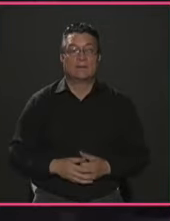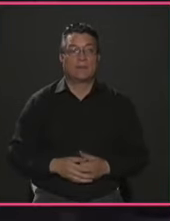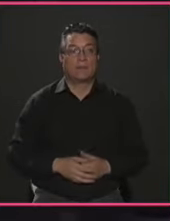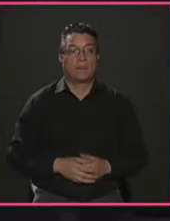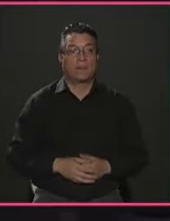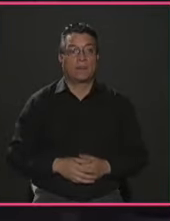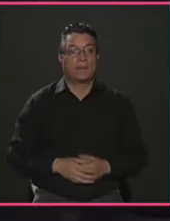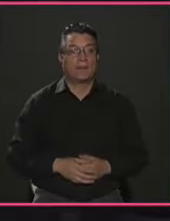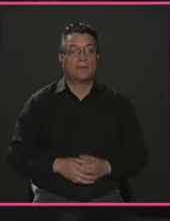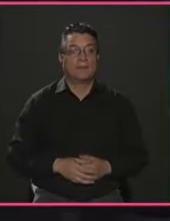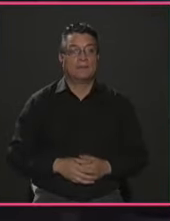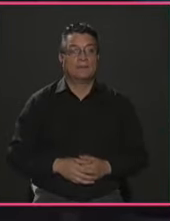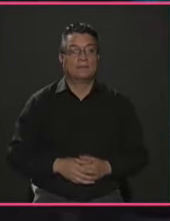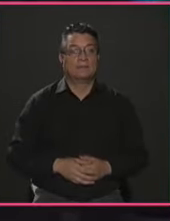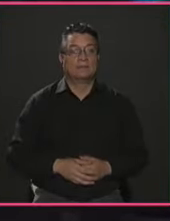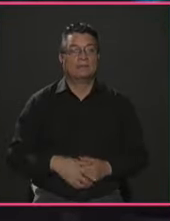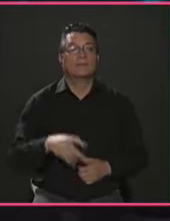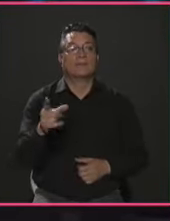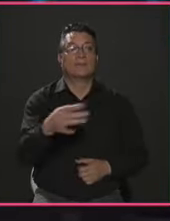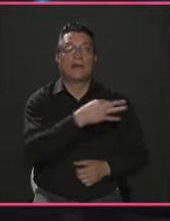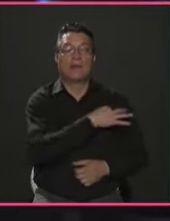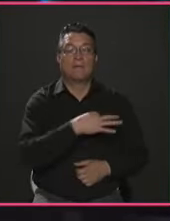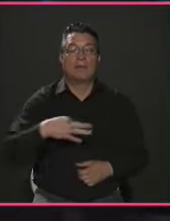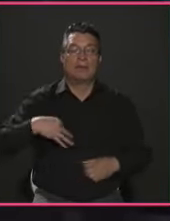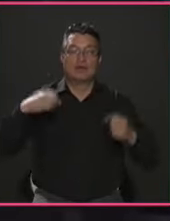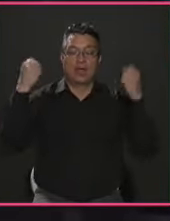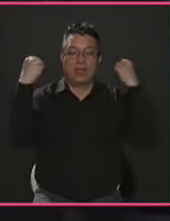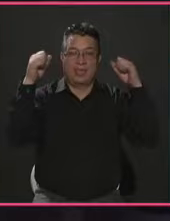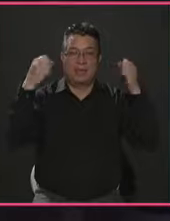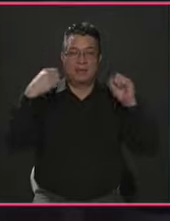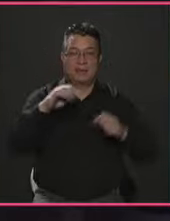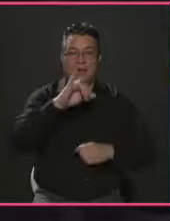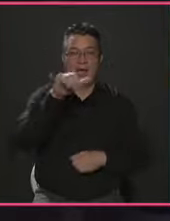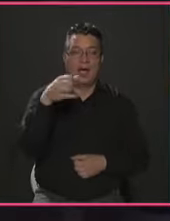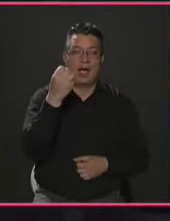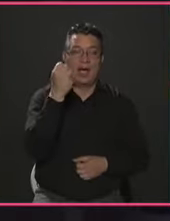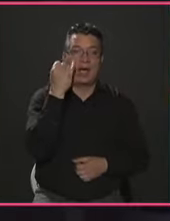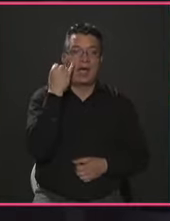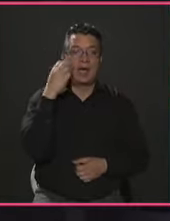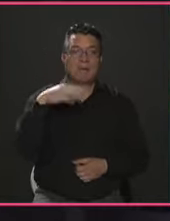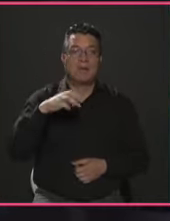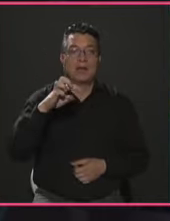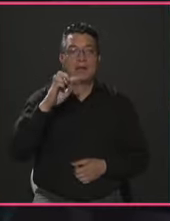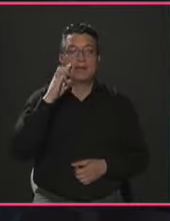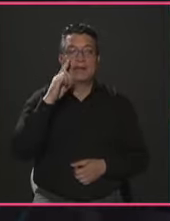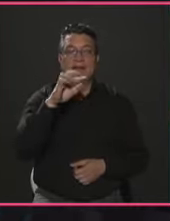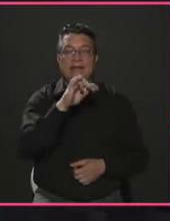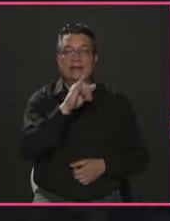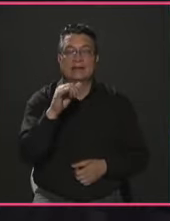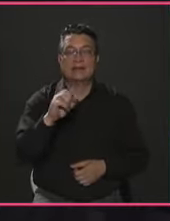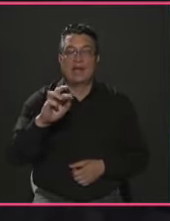sí el ministro de deporte cómo está Jaime pisar con Jaime